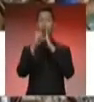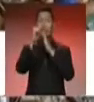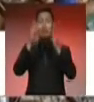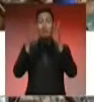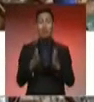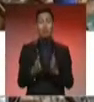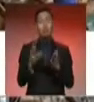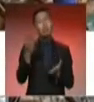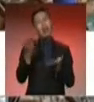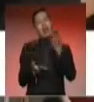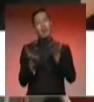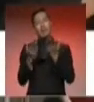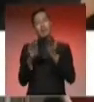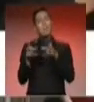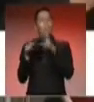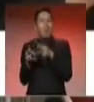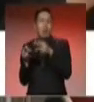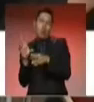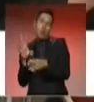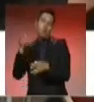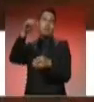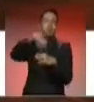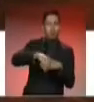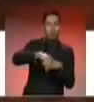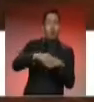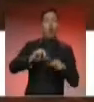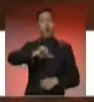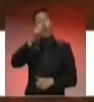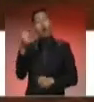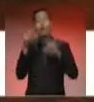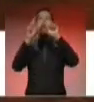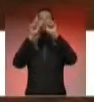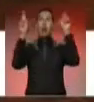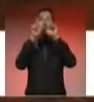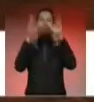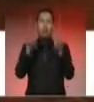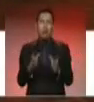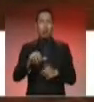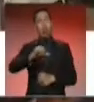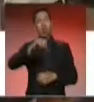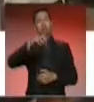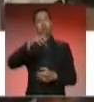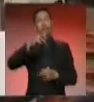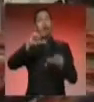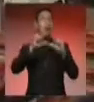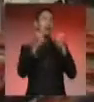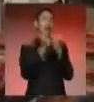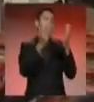en sus cargos, otros nuevos son empresarios, administradores o exfuncionarios.